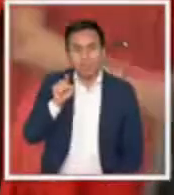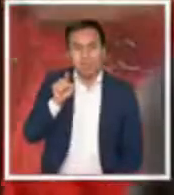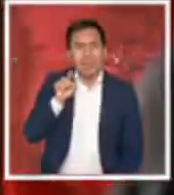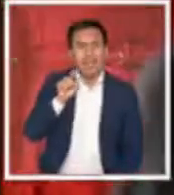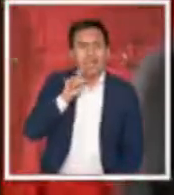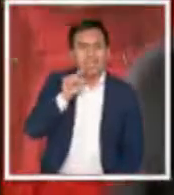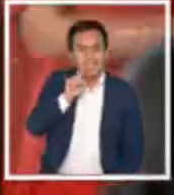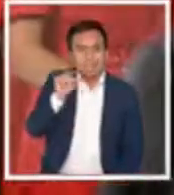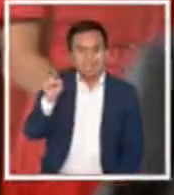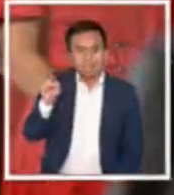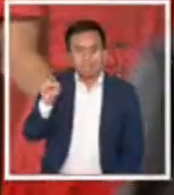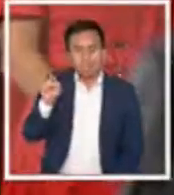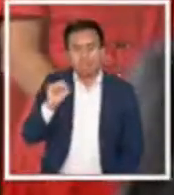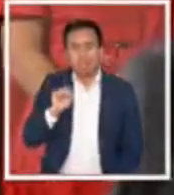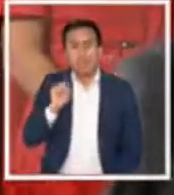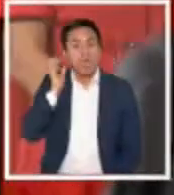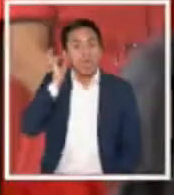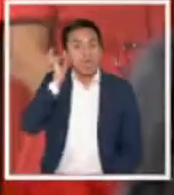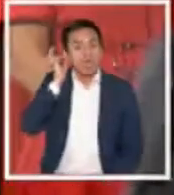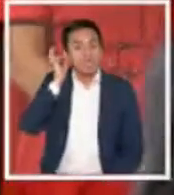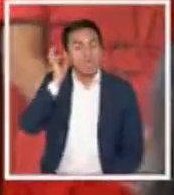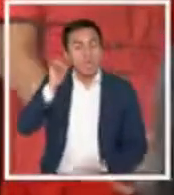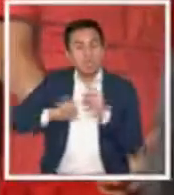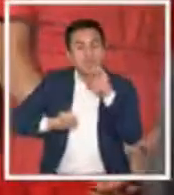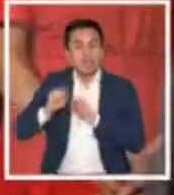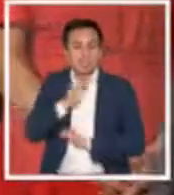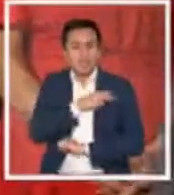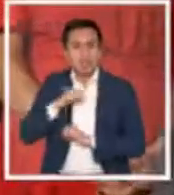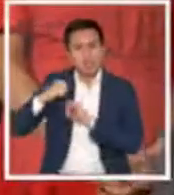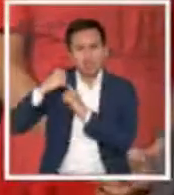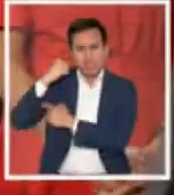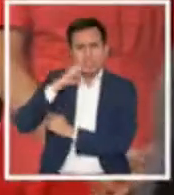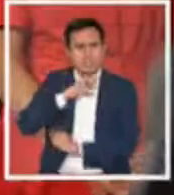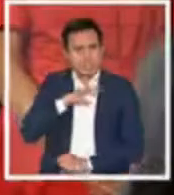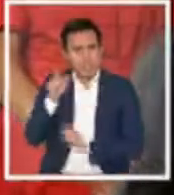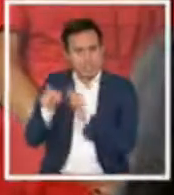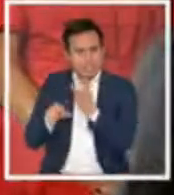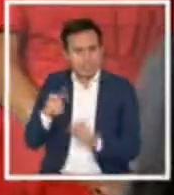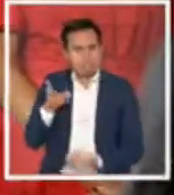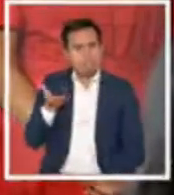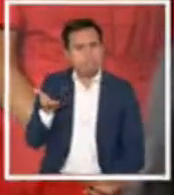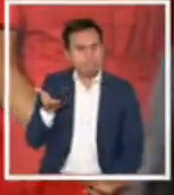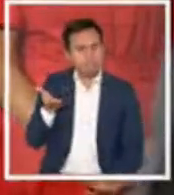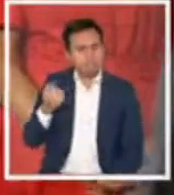ahí están, mujeres empresarias poderosas chilenas, poderosas